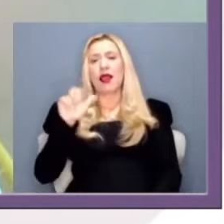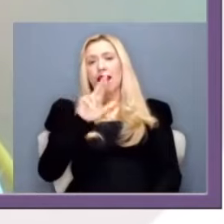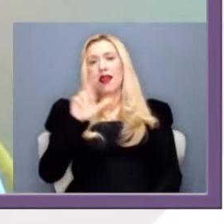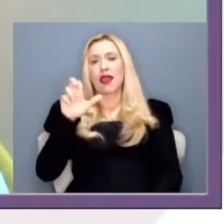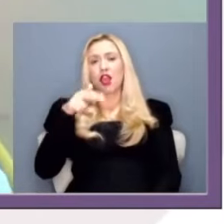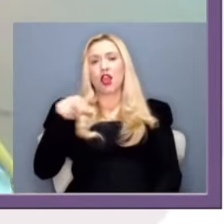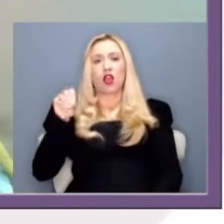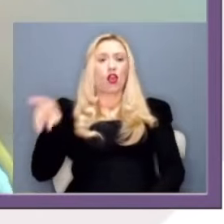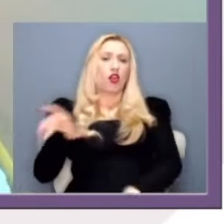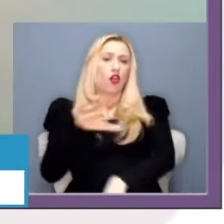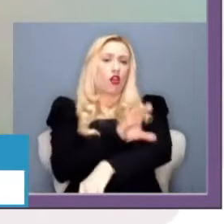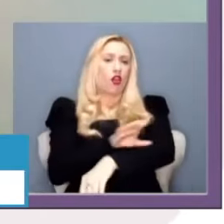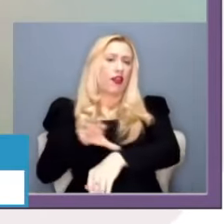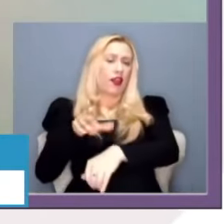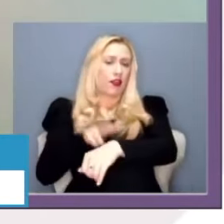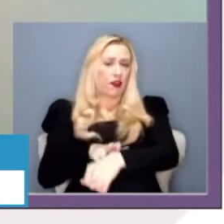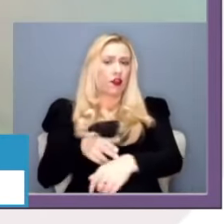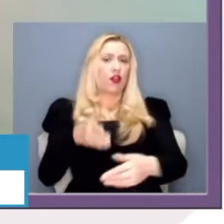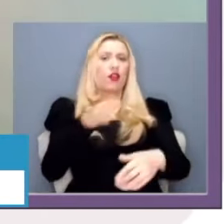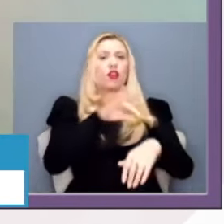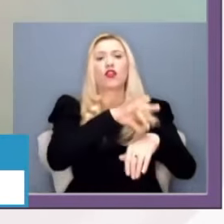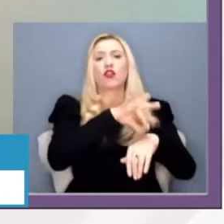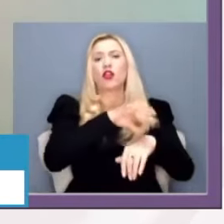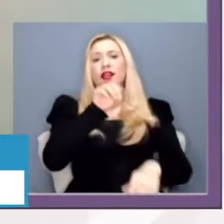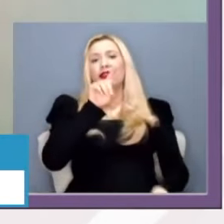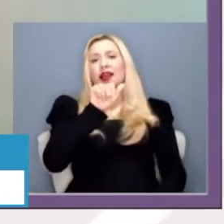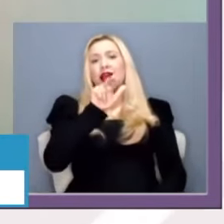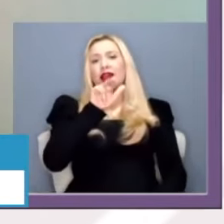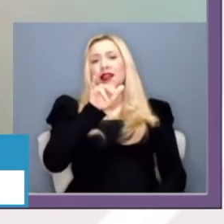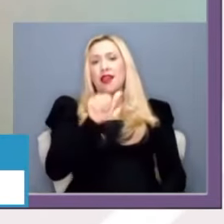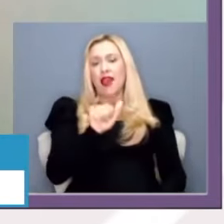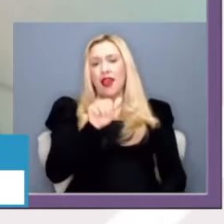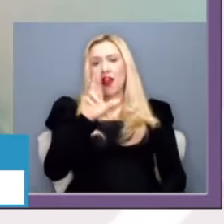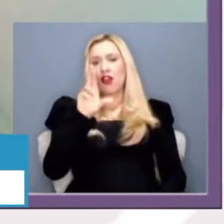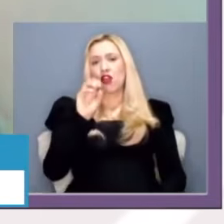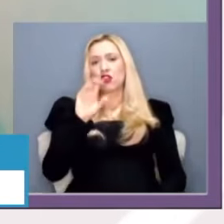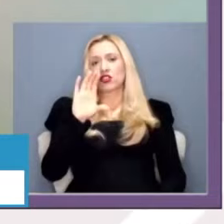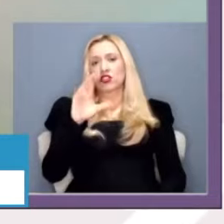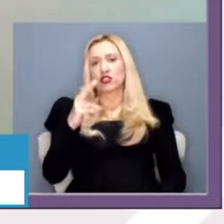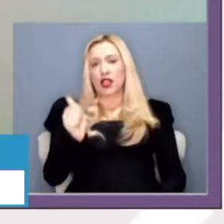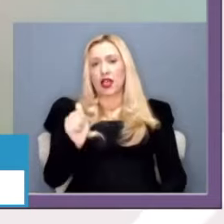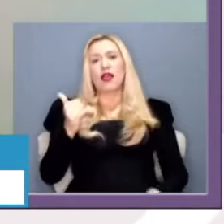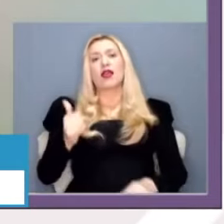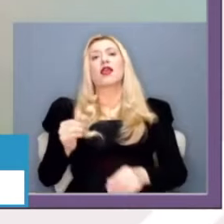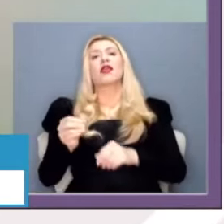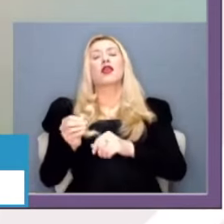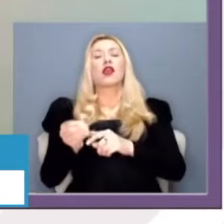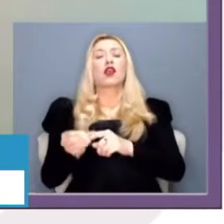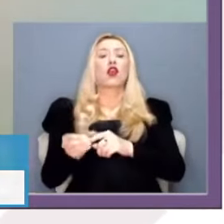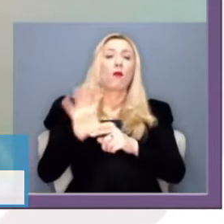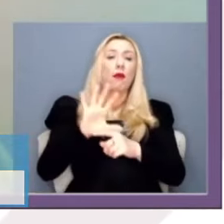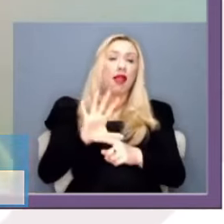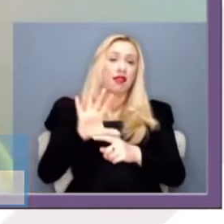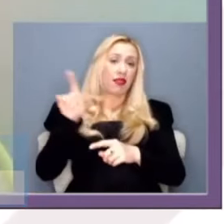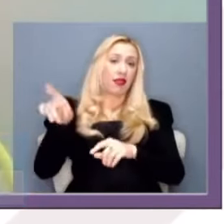de investigación de JAC, la doctora Tania Rocha, y del equipo técnico del COPRED, quienes en